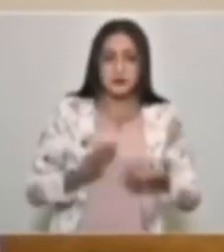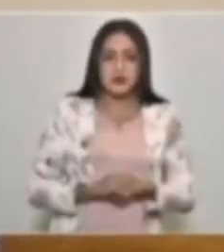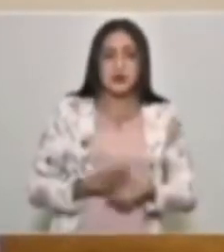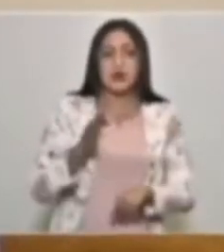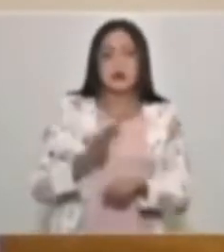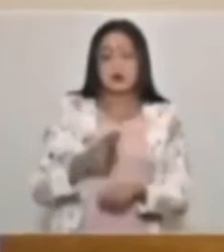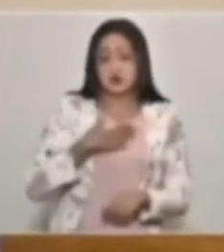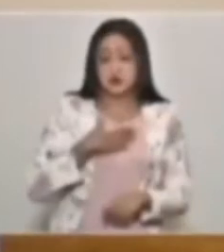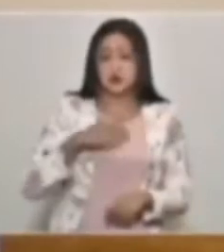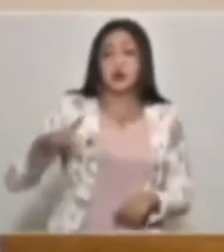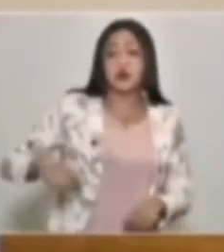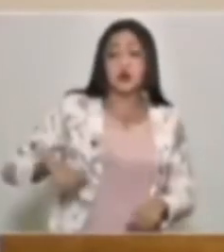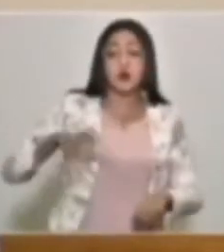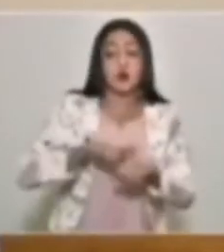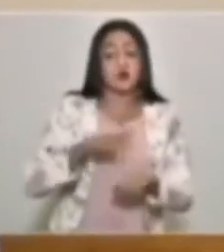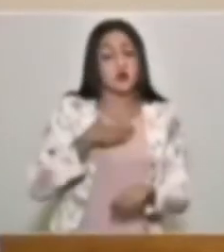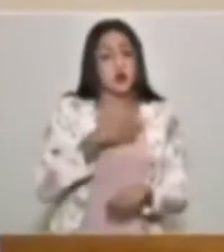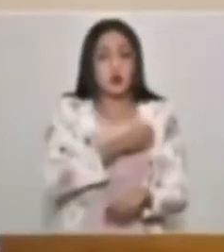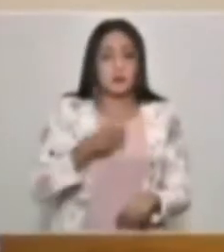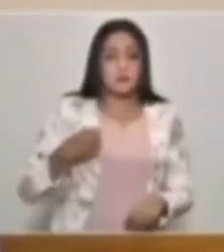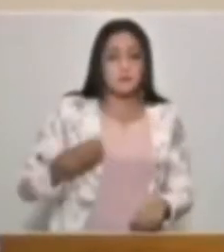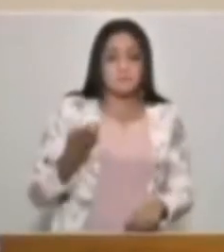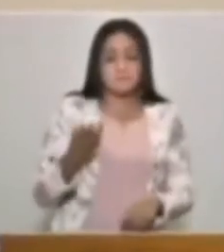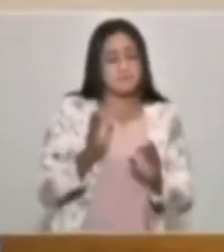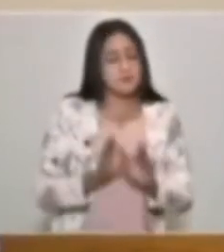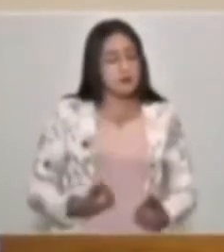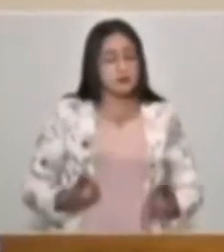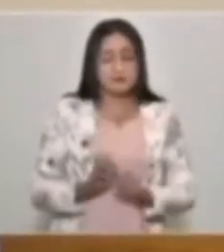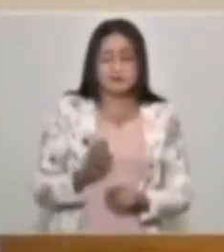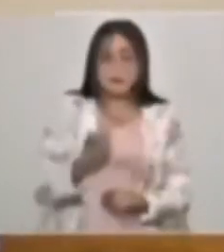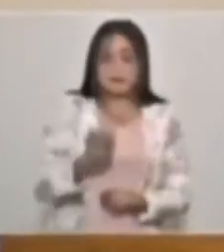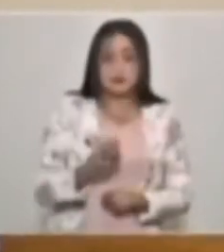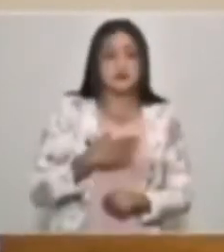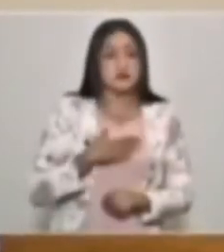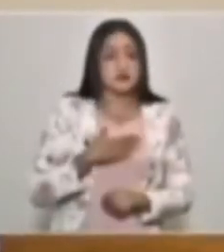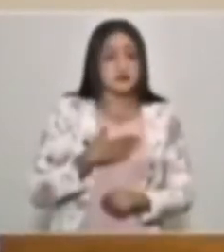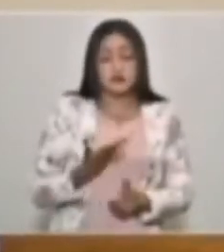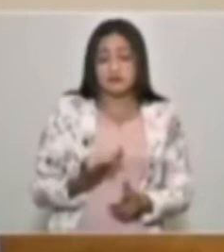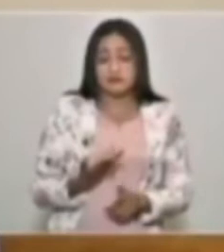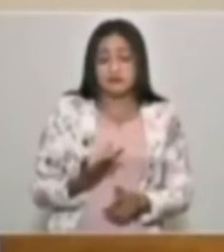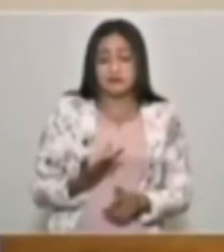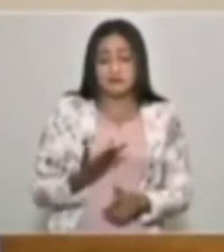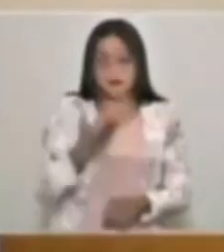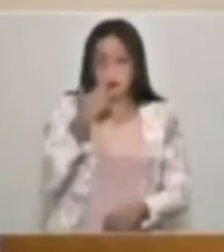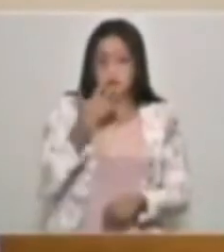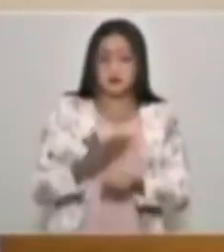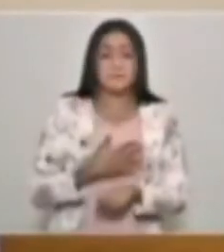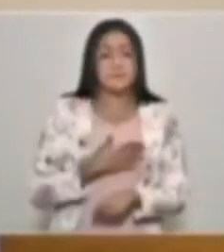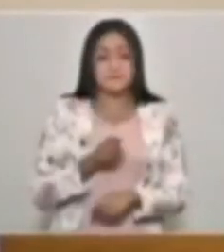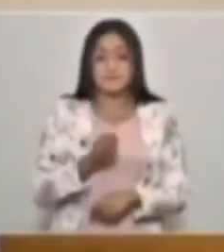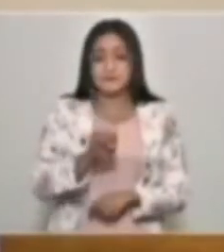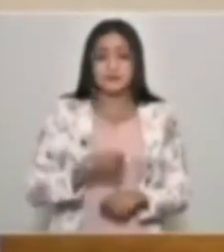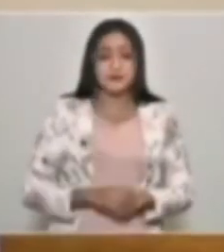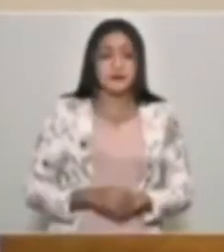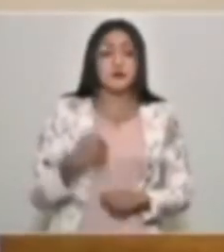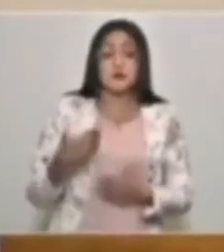yo soy el gobernador, estoy obligado a eso. Estoy obligado a eso. Y entonces